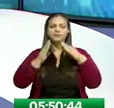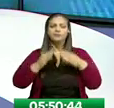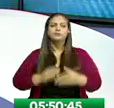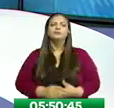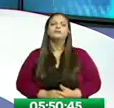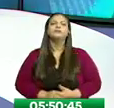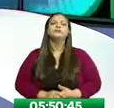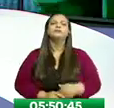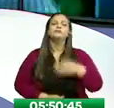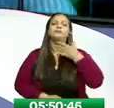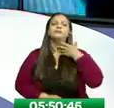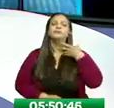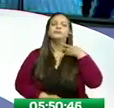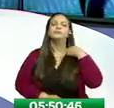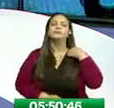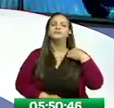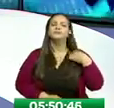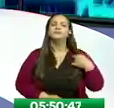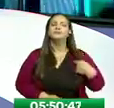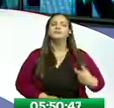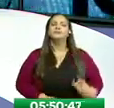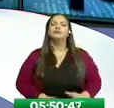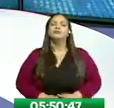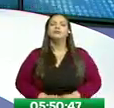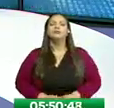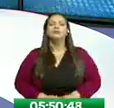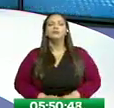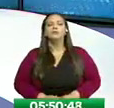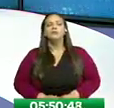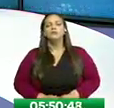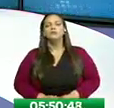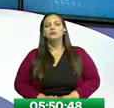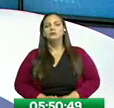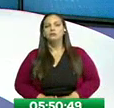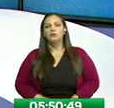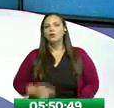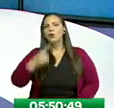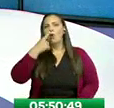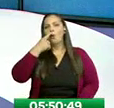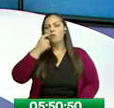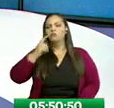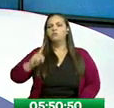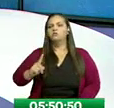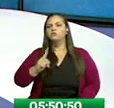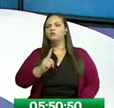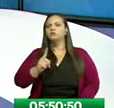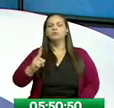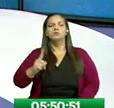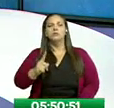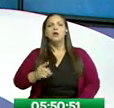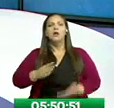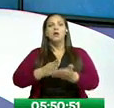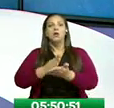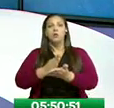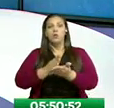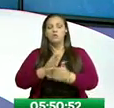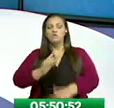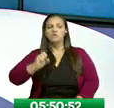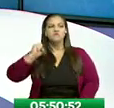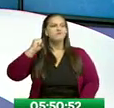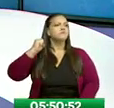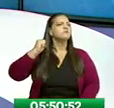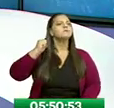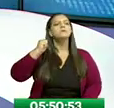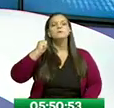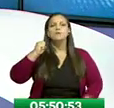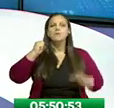Un ciudadano fue detenido por la Policía Nacional, acusado de intento de femicidio. La denuncia fue puesta por